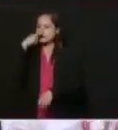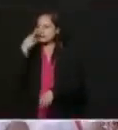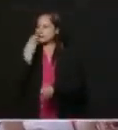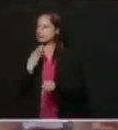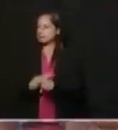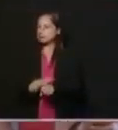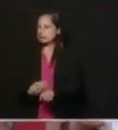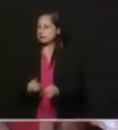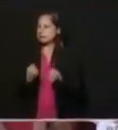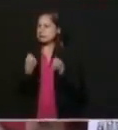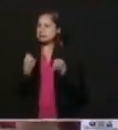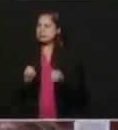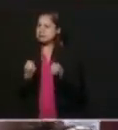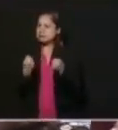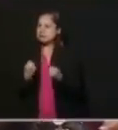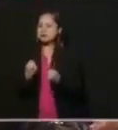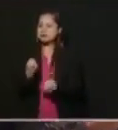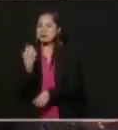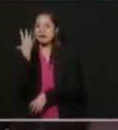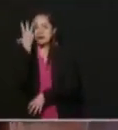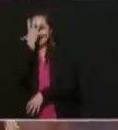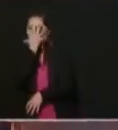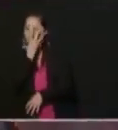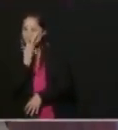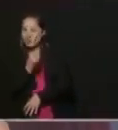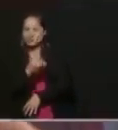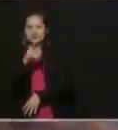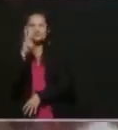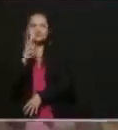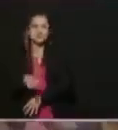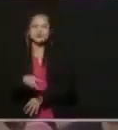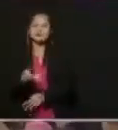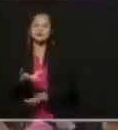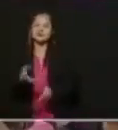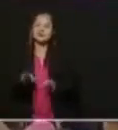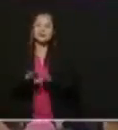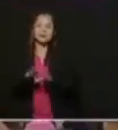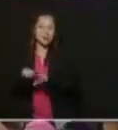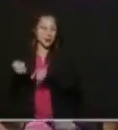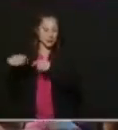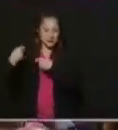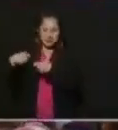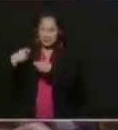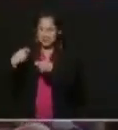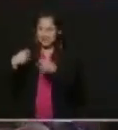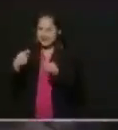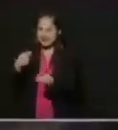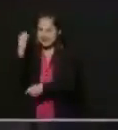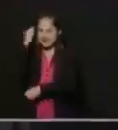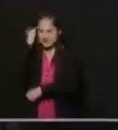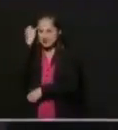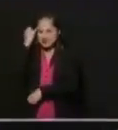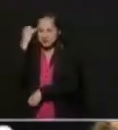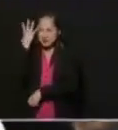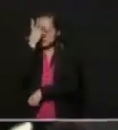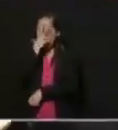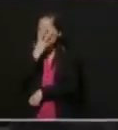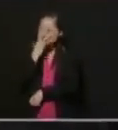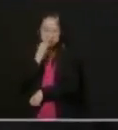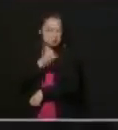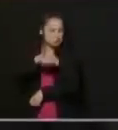fuerte. Ahora que qué belleza, qué belleza que estemos retomando esas tradiciones indígenas. Pues que qué todo, belleza que se